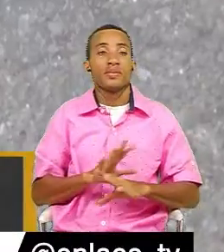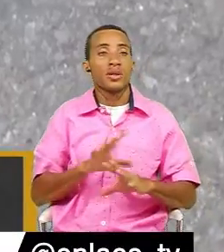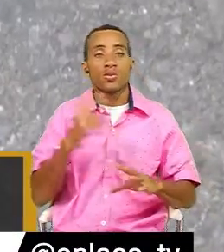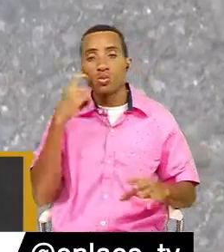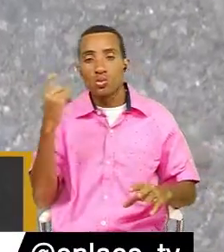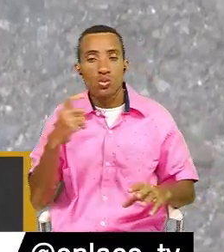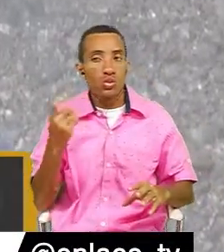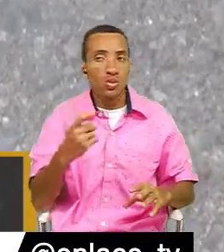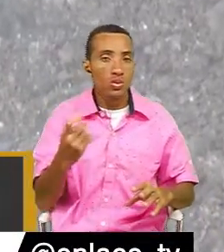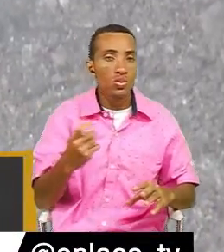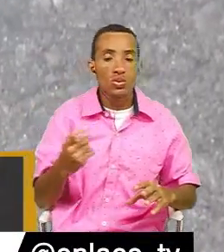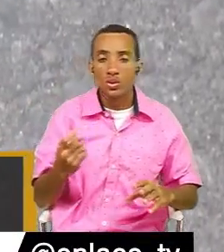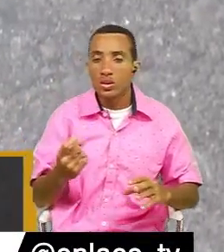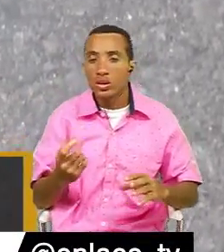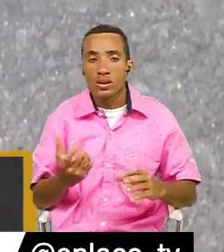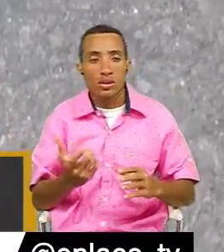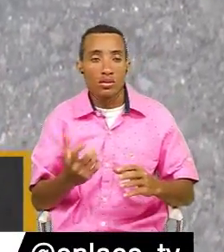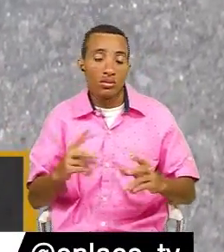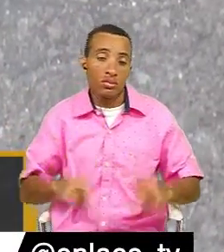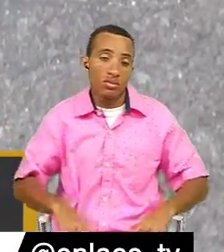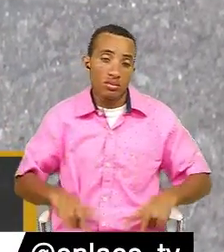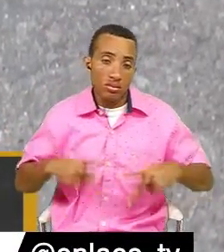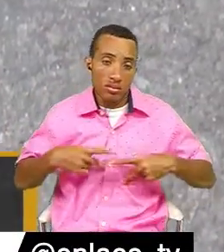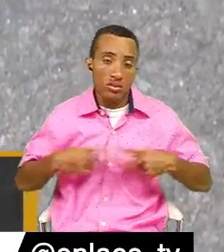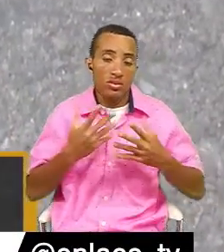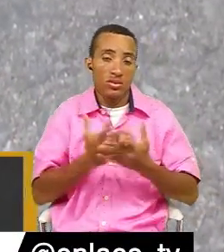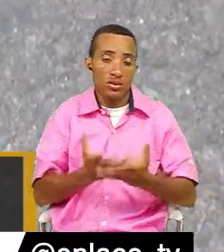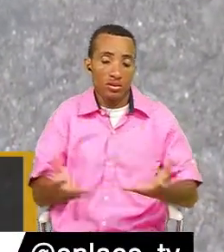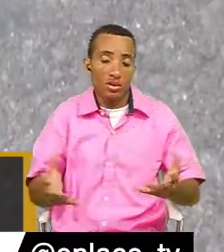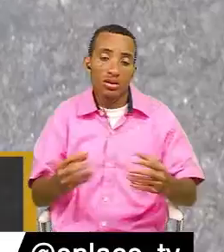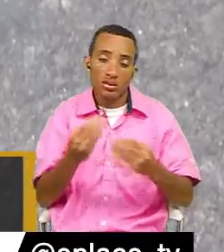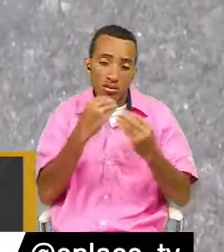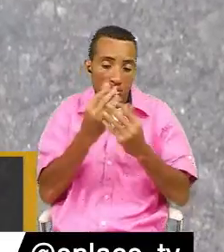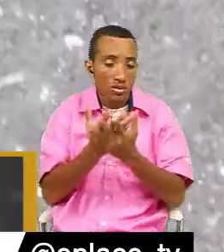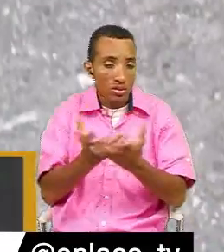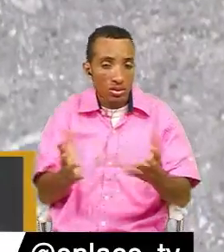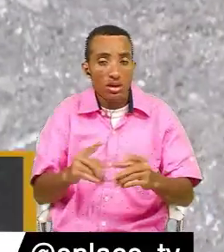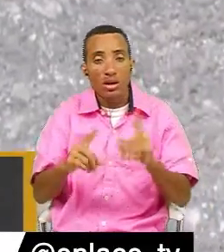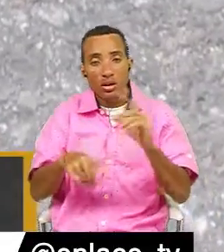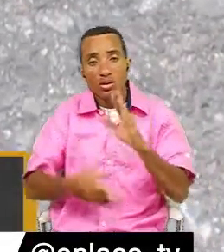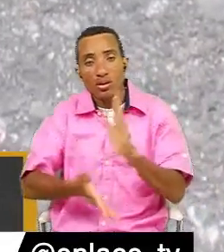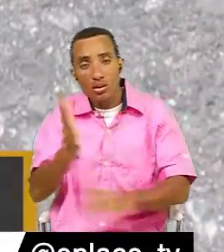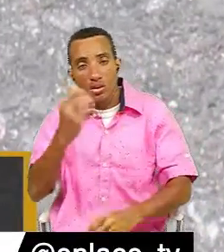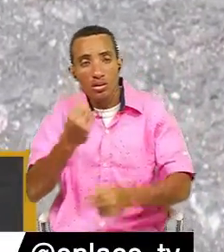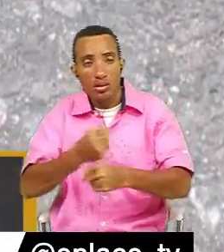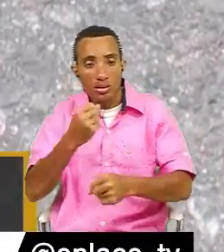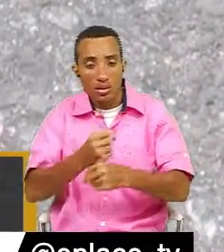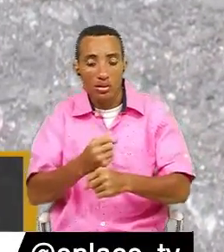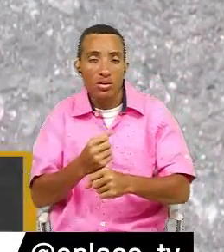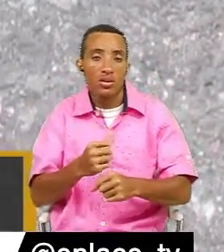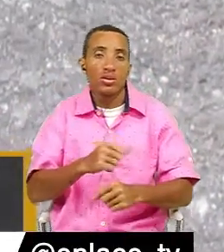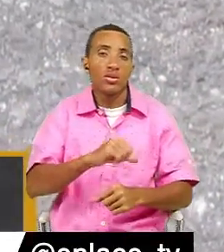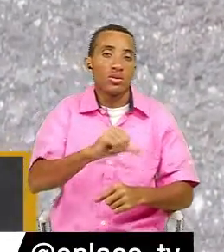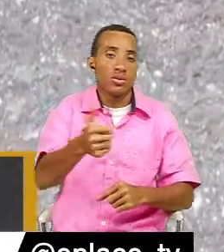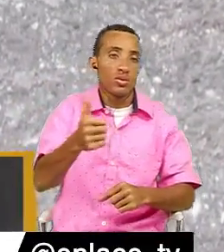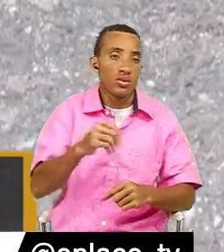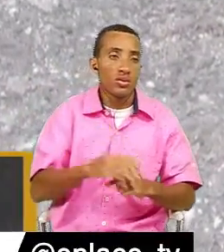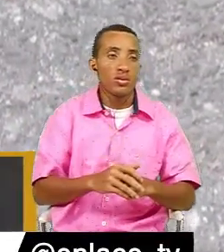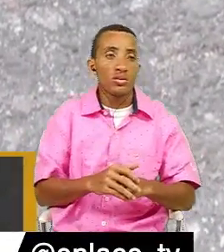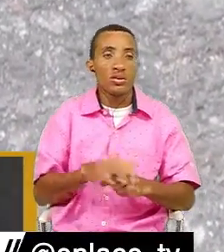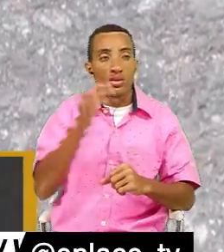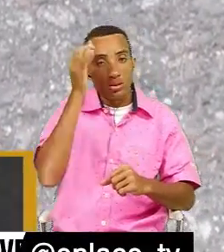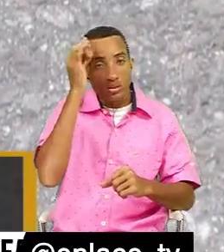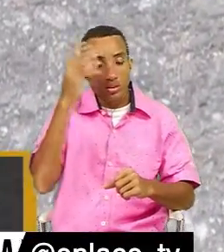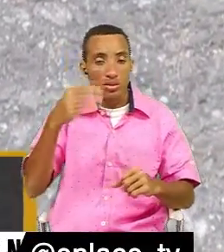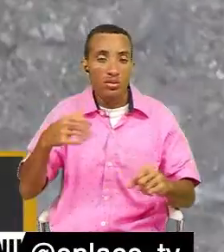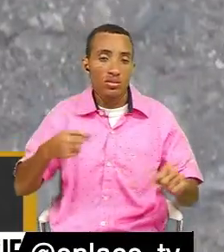manera de tener su sustento. Algunos se van a trabajar, hacen cualquier cosa, otros se montan en una